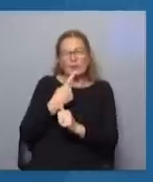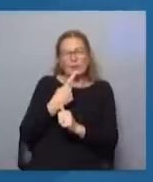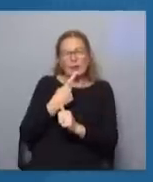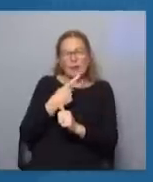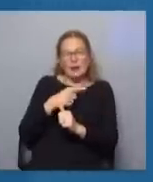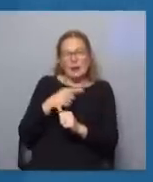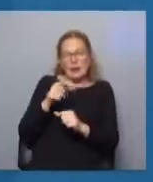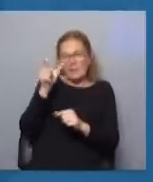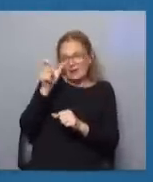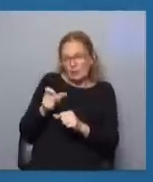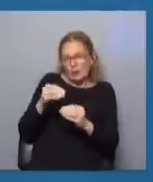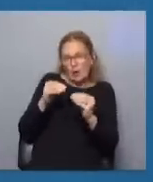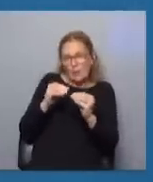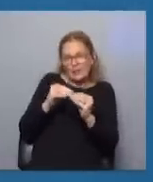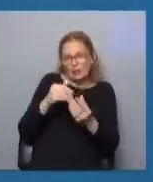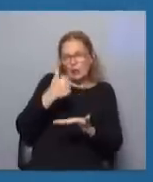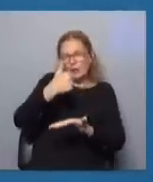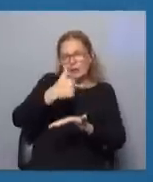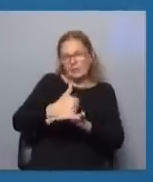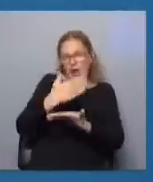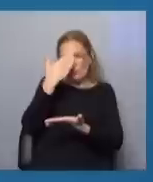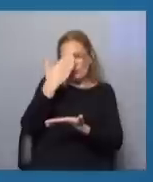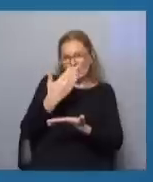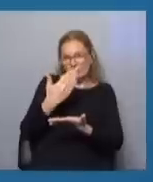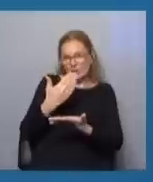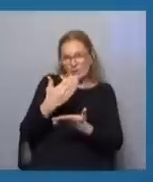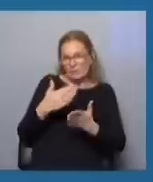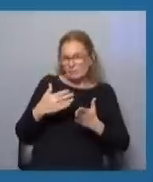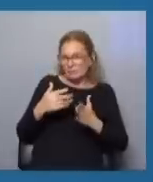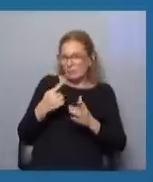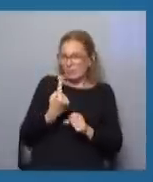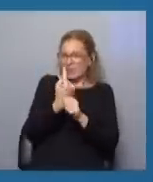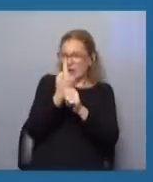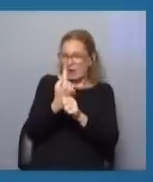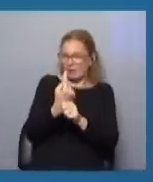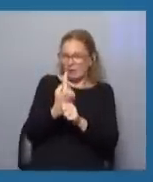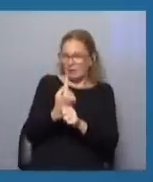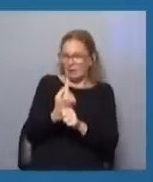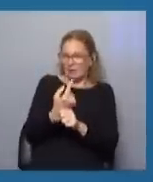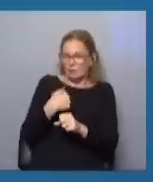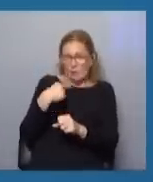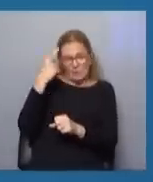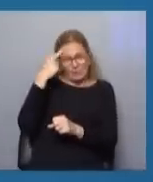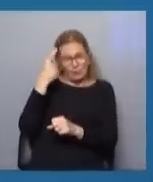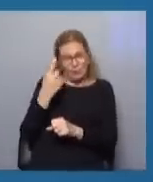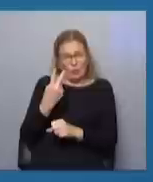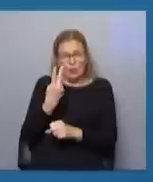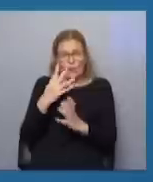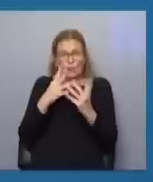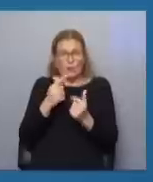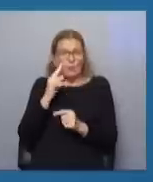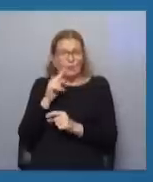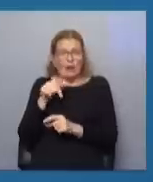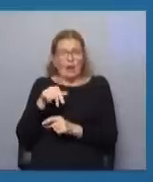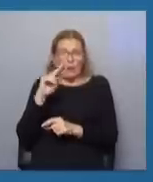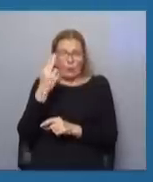compañera o al compañero que se pone al frente o al timonel yo creo que no hay dos lecturas y más